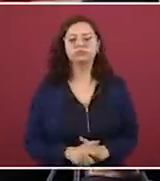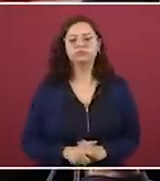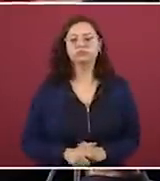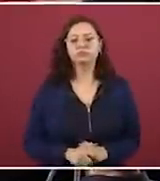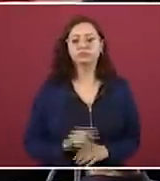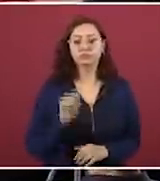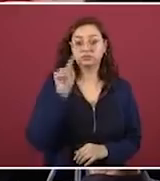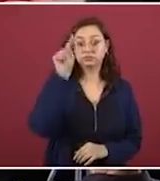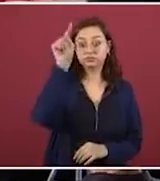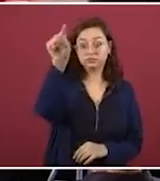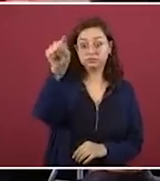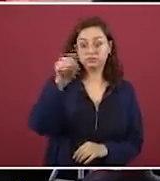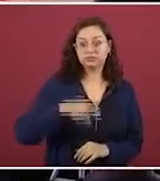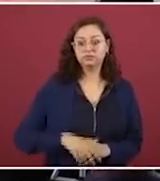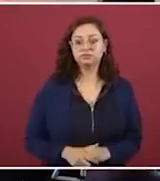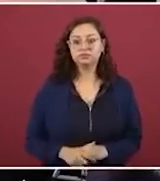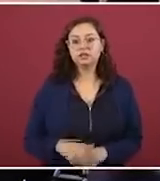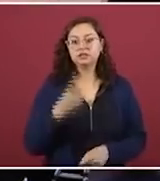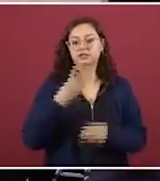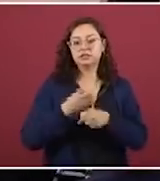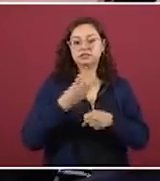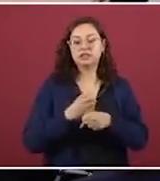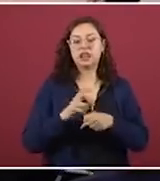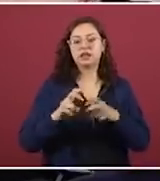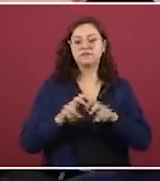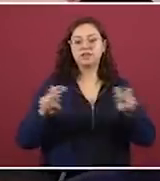Una más allá, en la tercera fila.